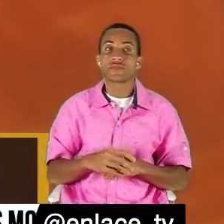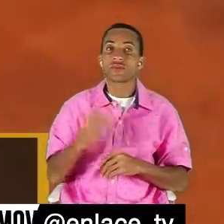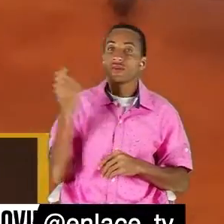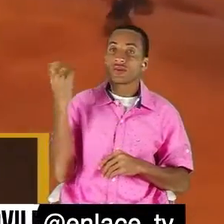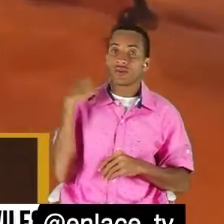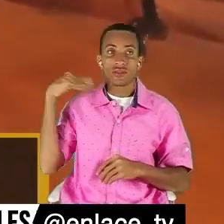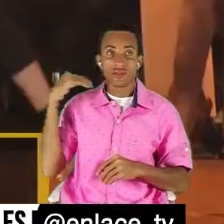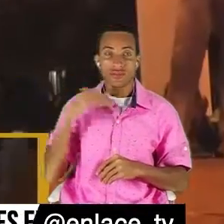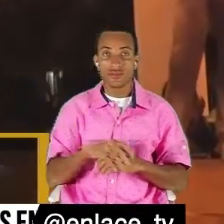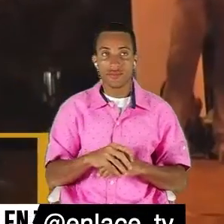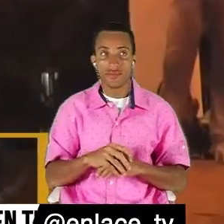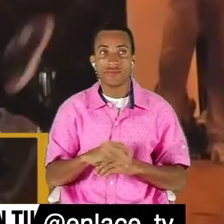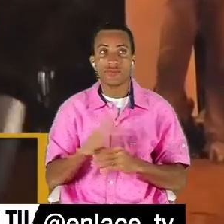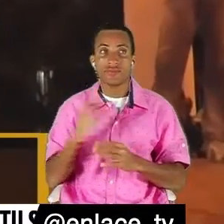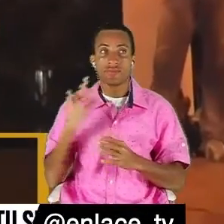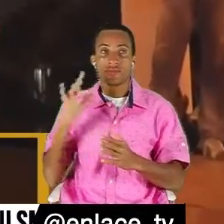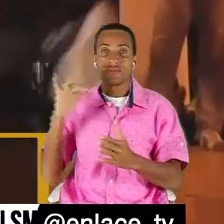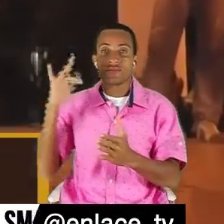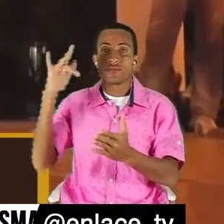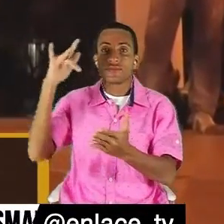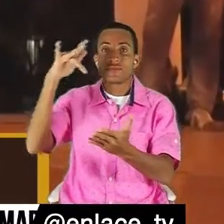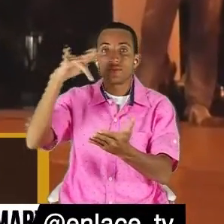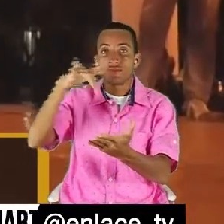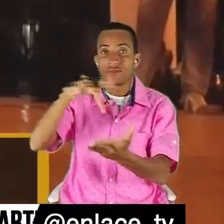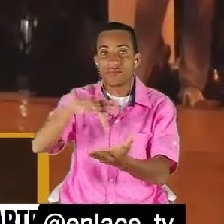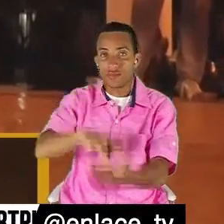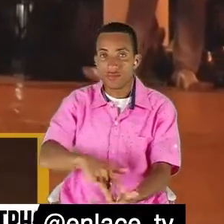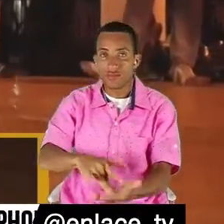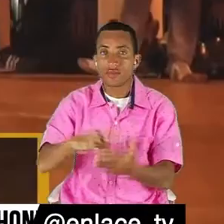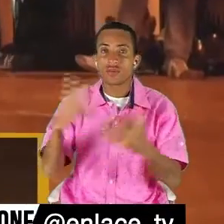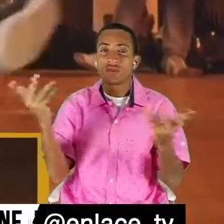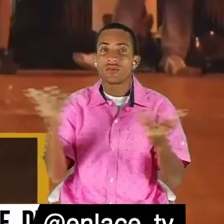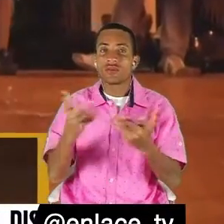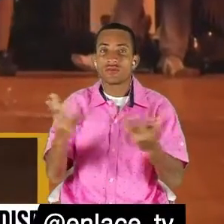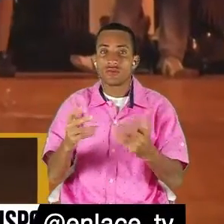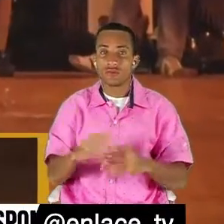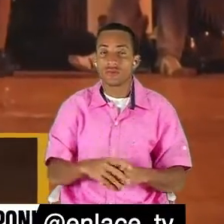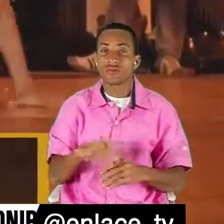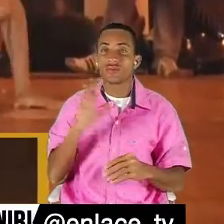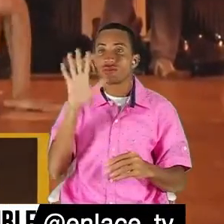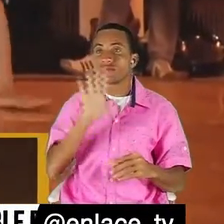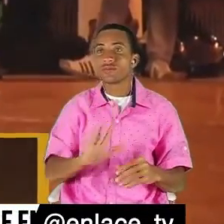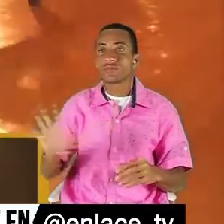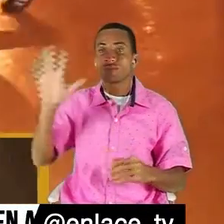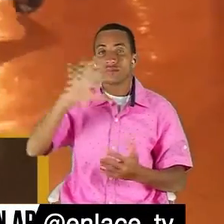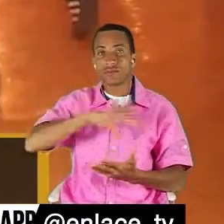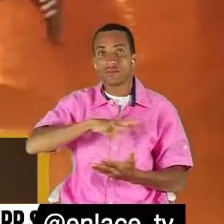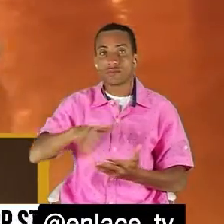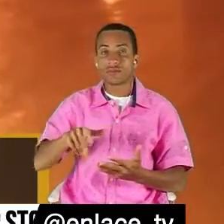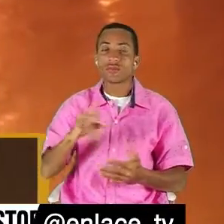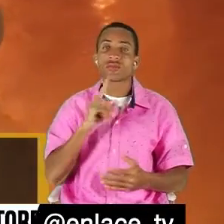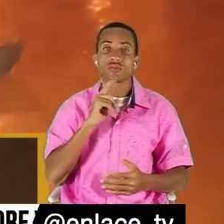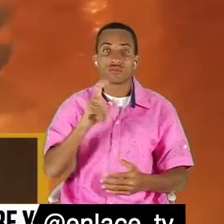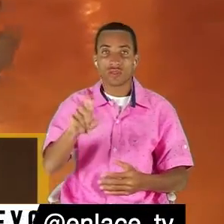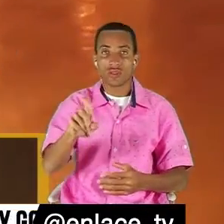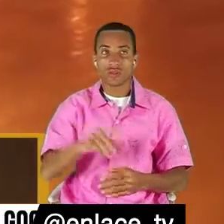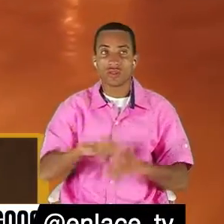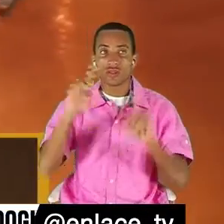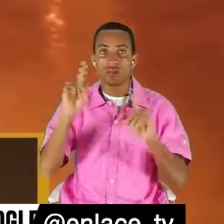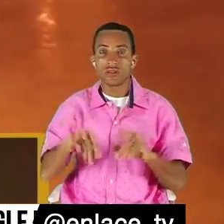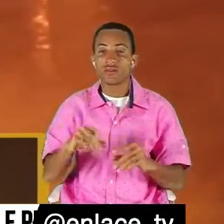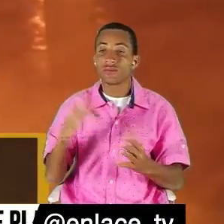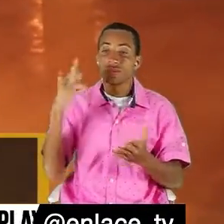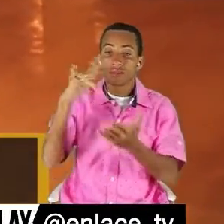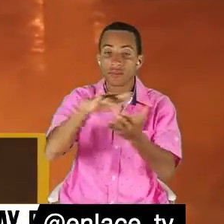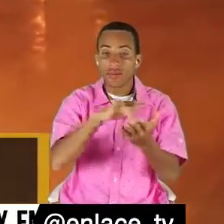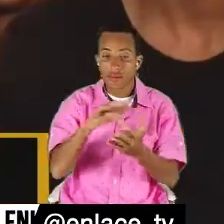Crazy Rock participó en un evento competitivo de carácter departamental en la ciudad de Bucaramanga, en el cual participaron 16